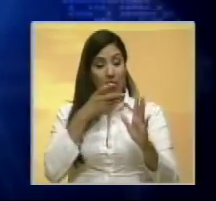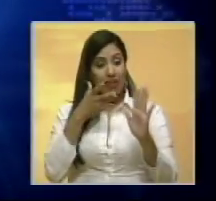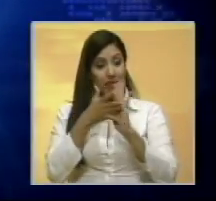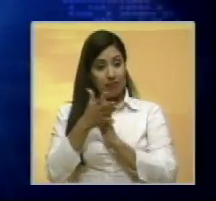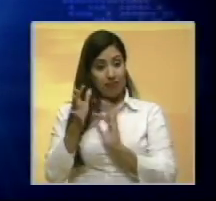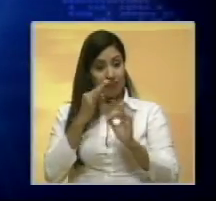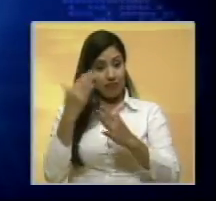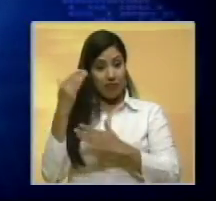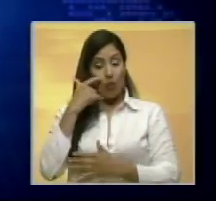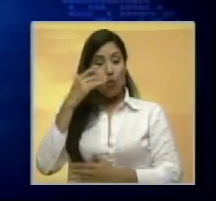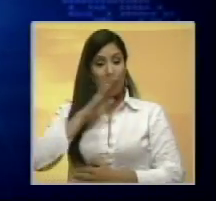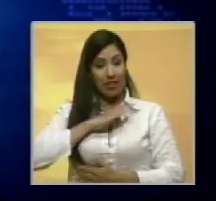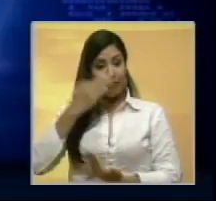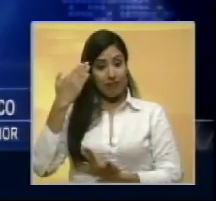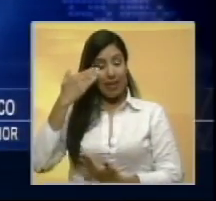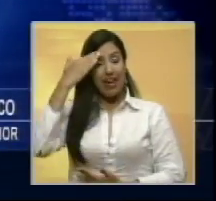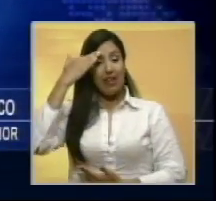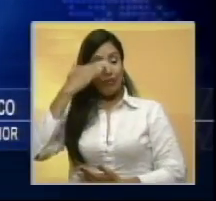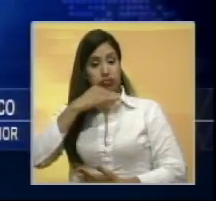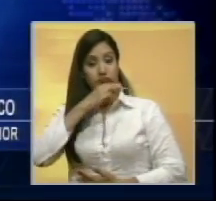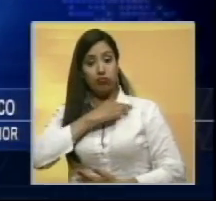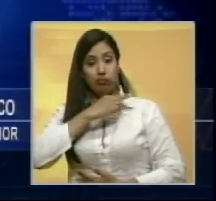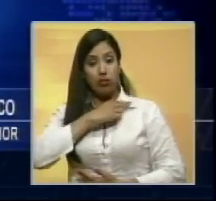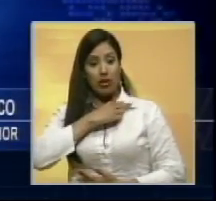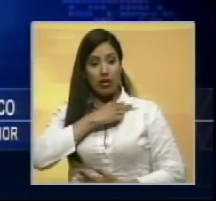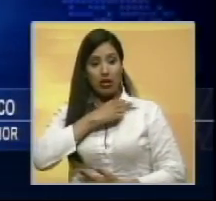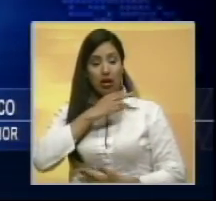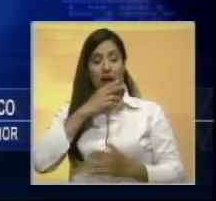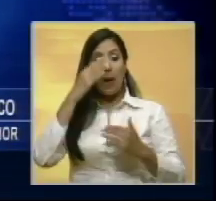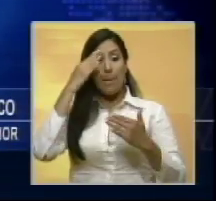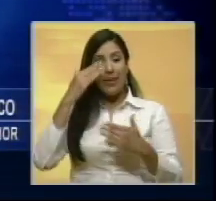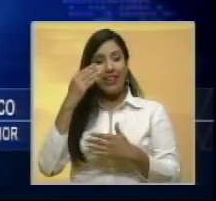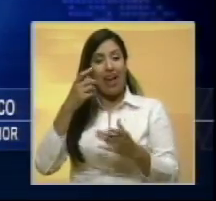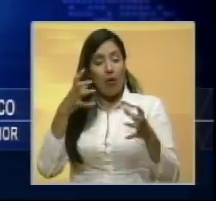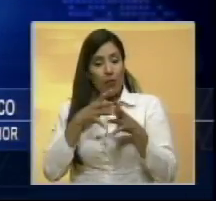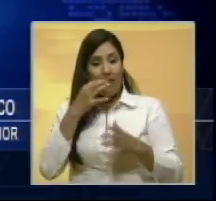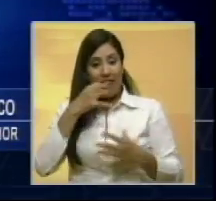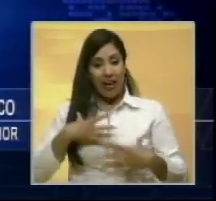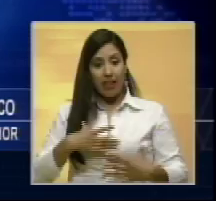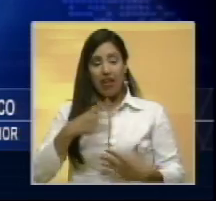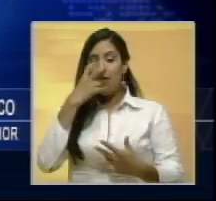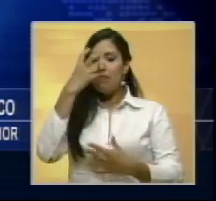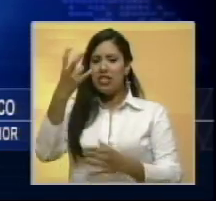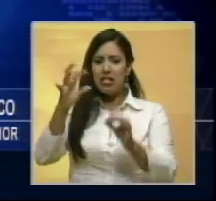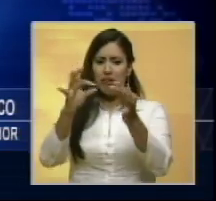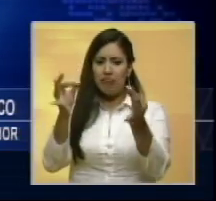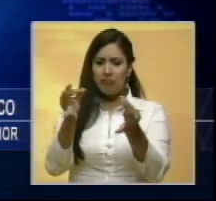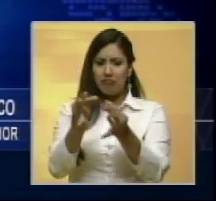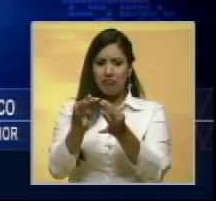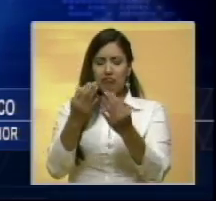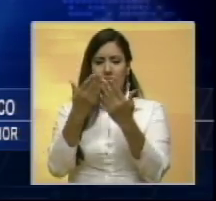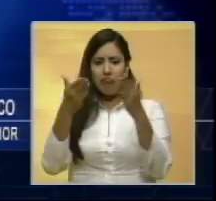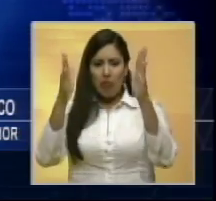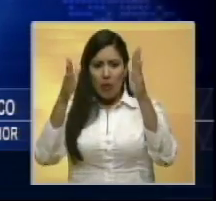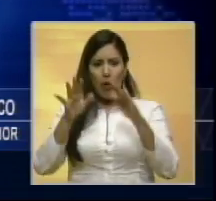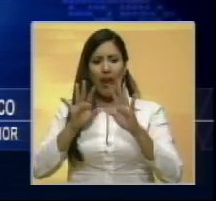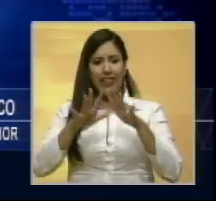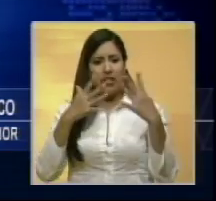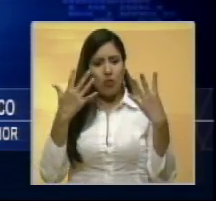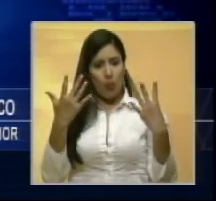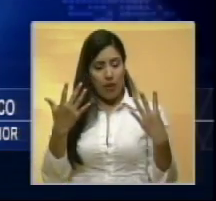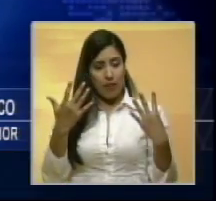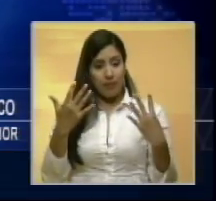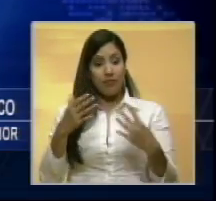información preliminar, Mosquera, quien era teniente coronel o coronel del Ejército, llegó al sitio para visitar a unos familiares en el bloque 19 de la